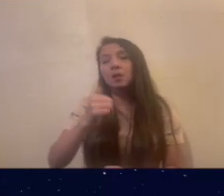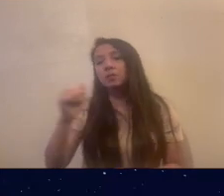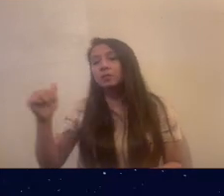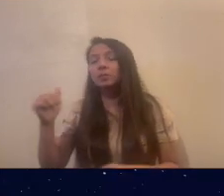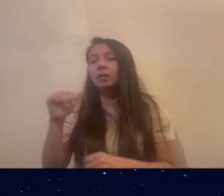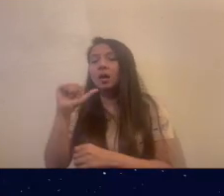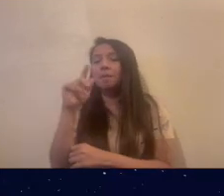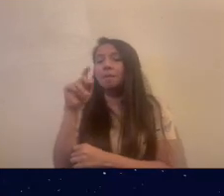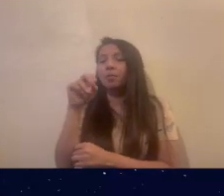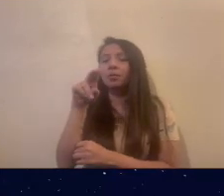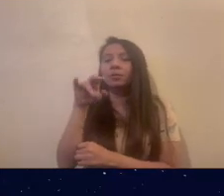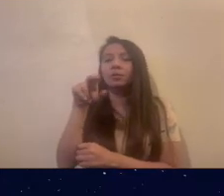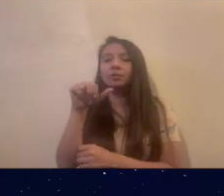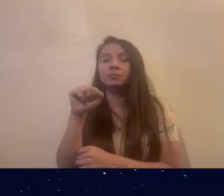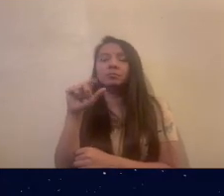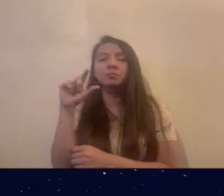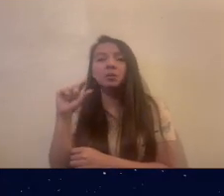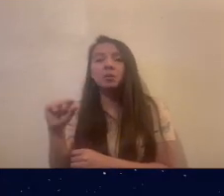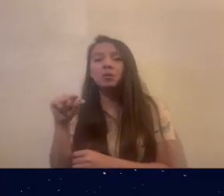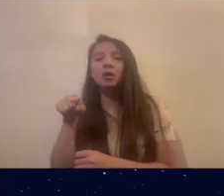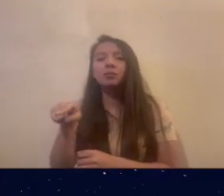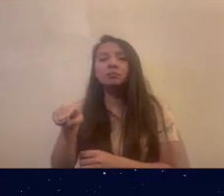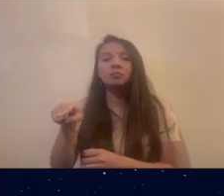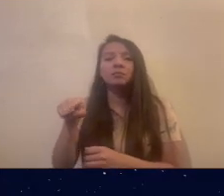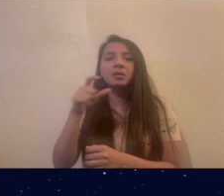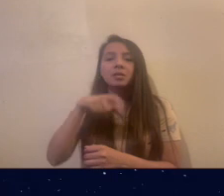que tienen menos saponinas, que son las quinoas dulces.